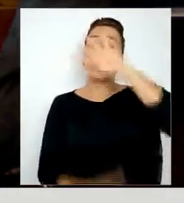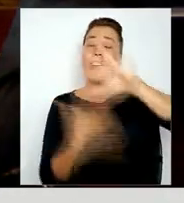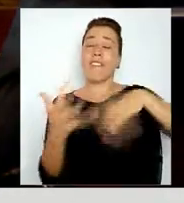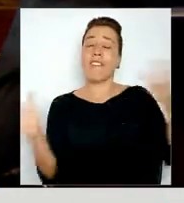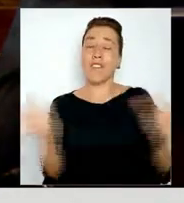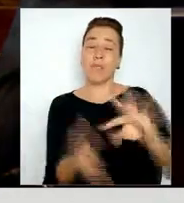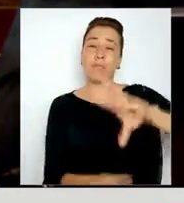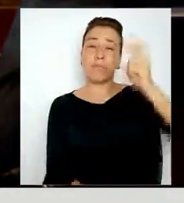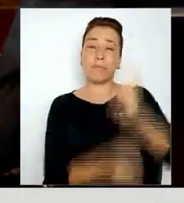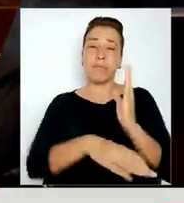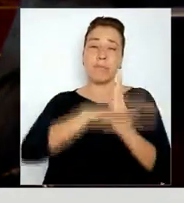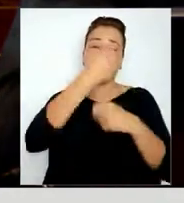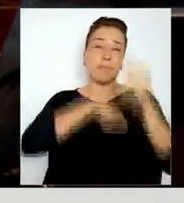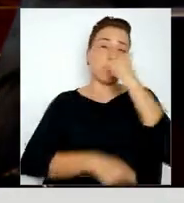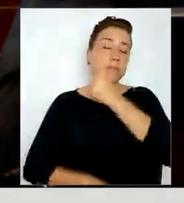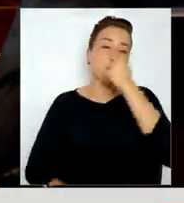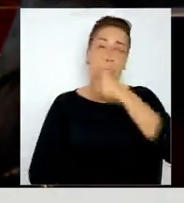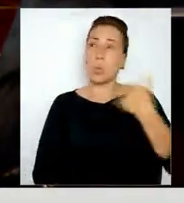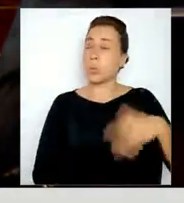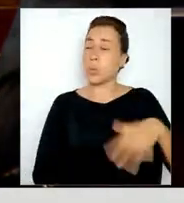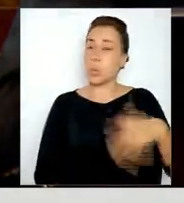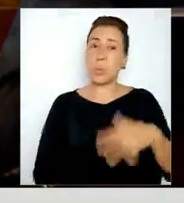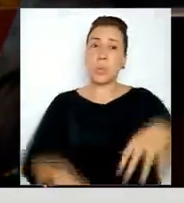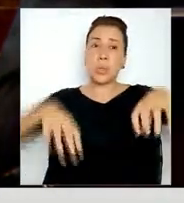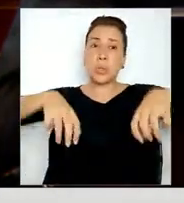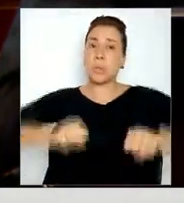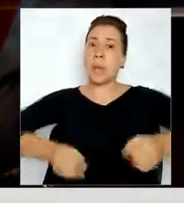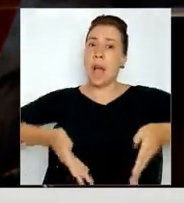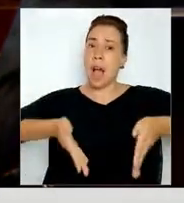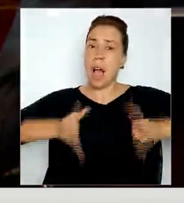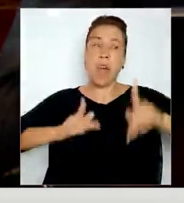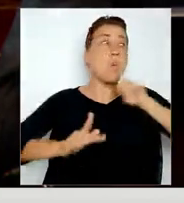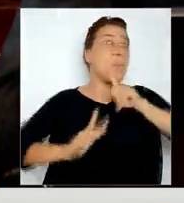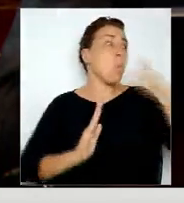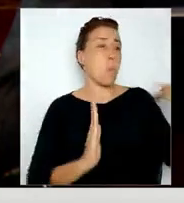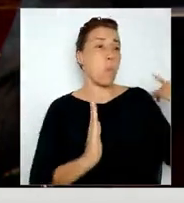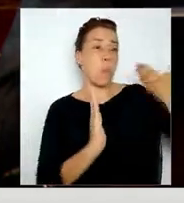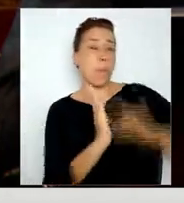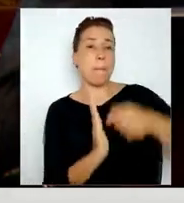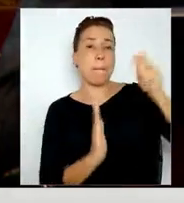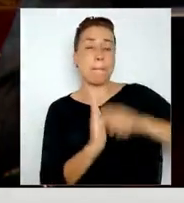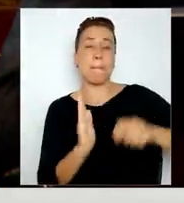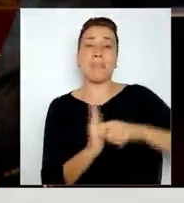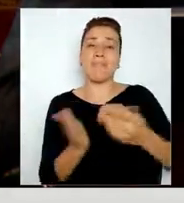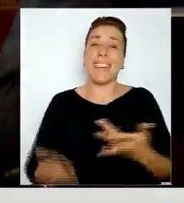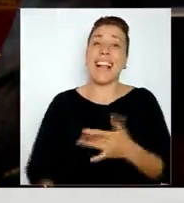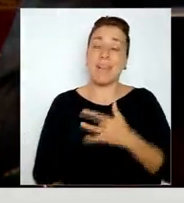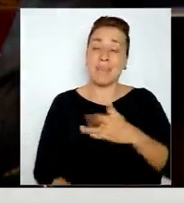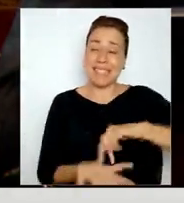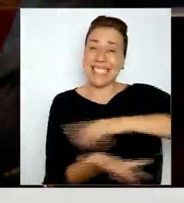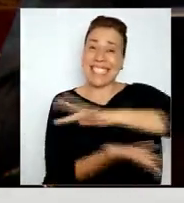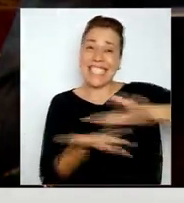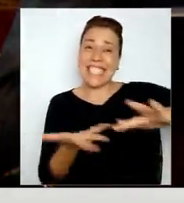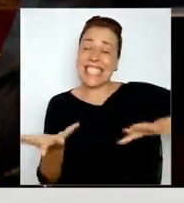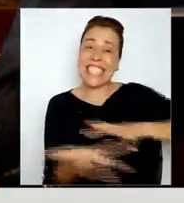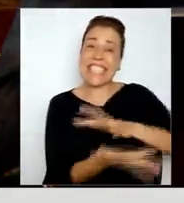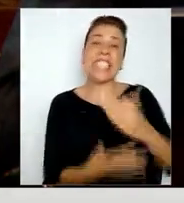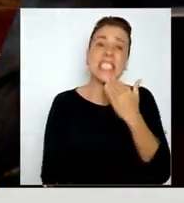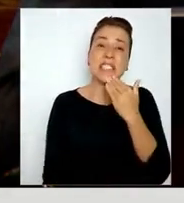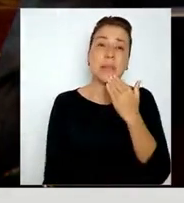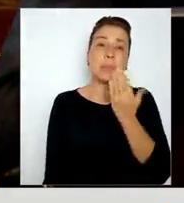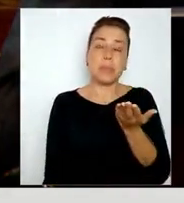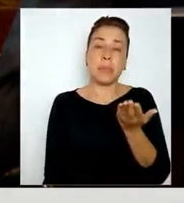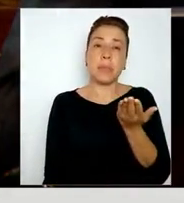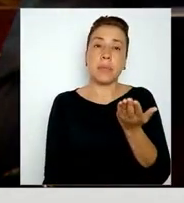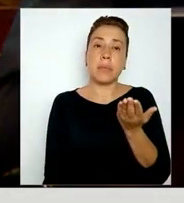se han tomado las calles de los últimos meses Lamentablemente esta crisis también llegaba ha llegado al sur del